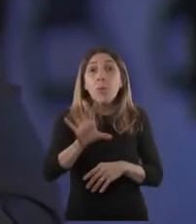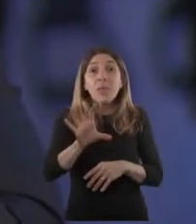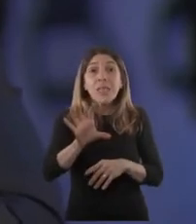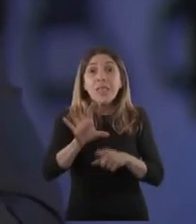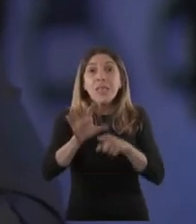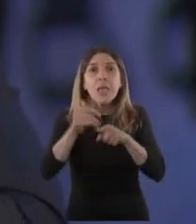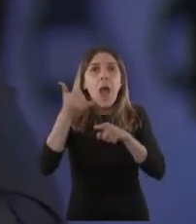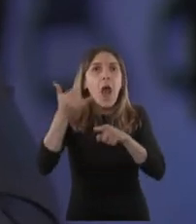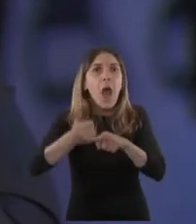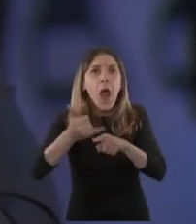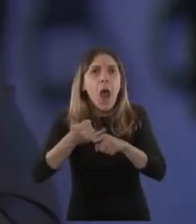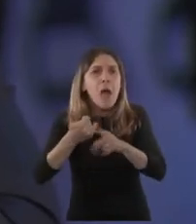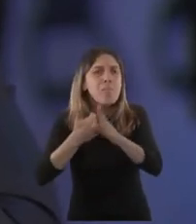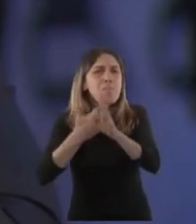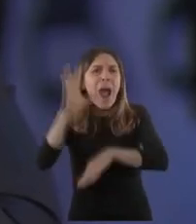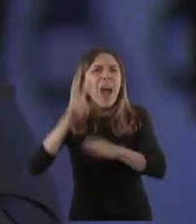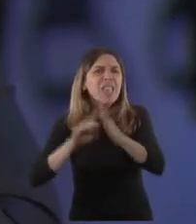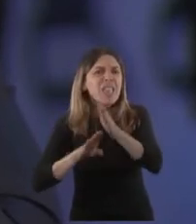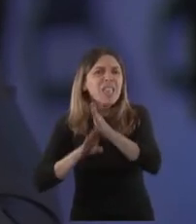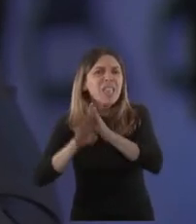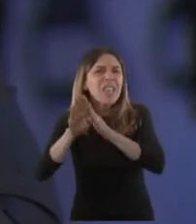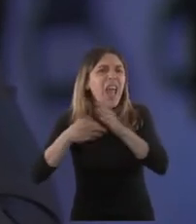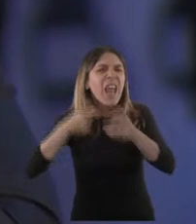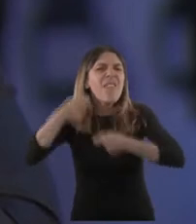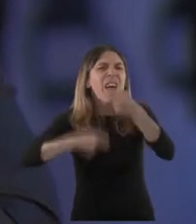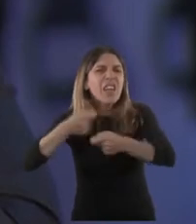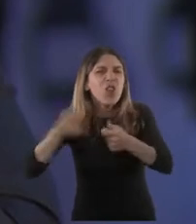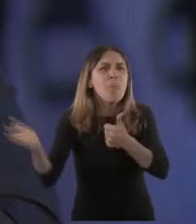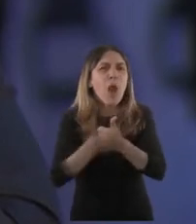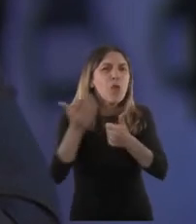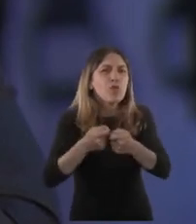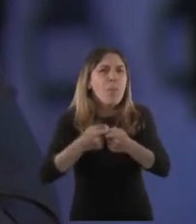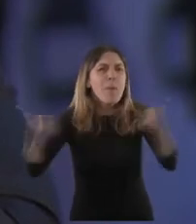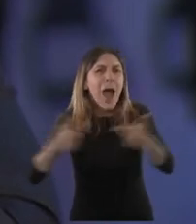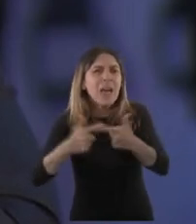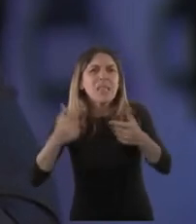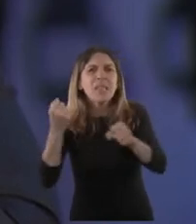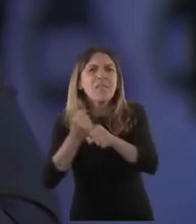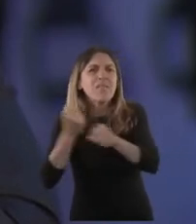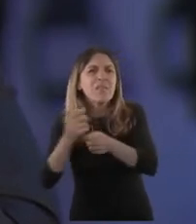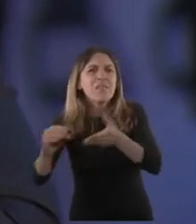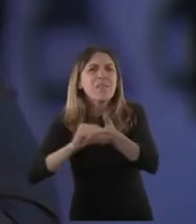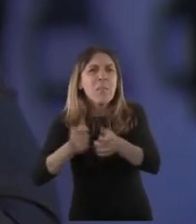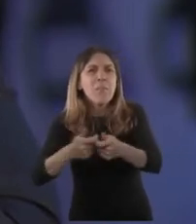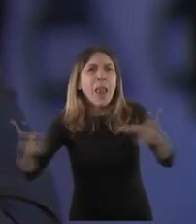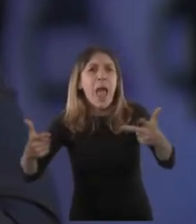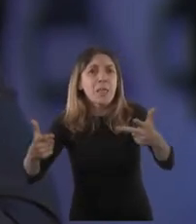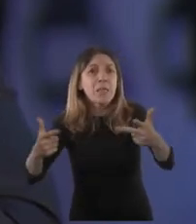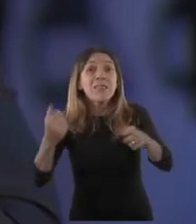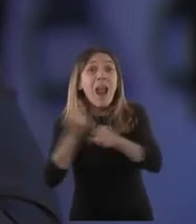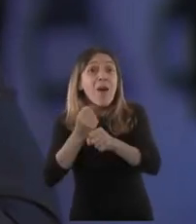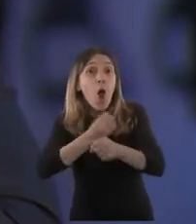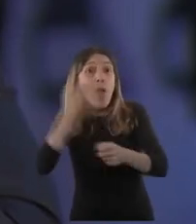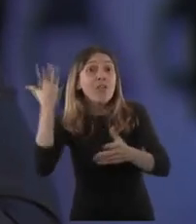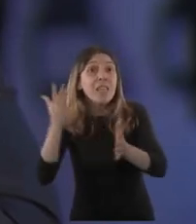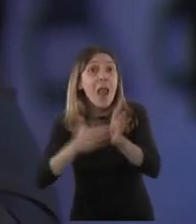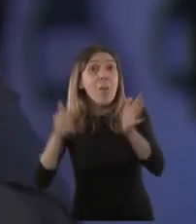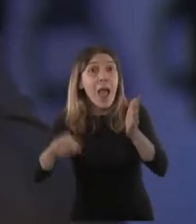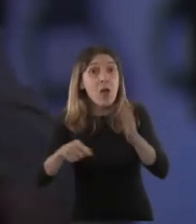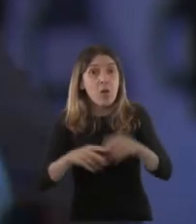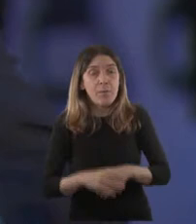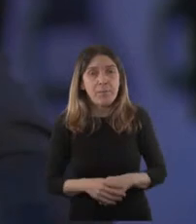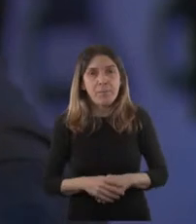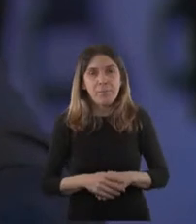mayores indicadores en niveles de inversión, de producción y de trabajo registrado.